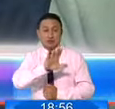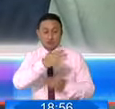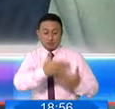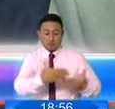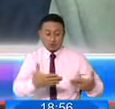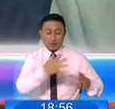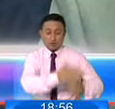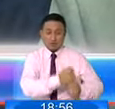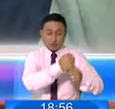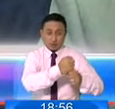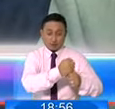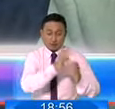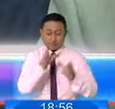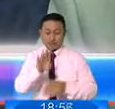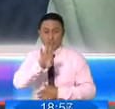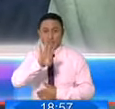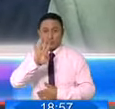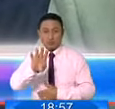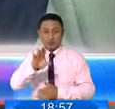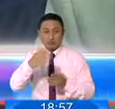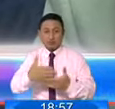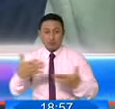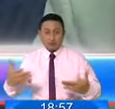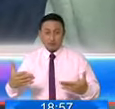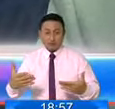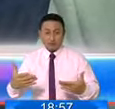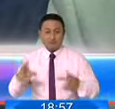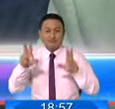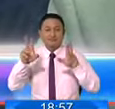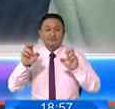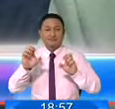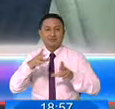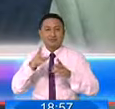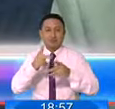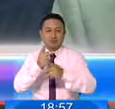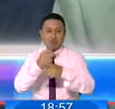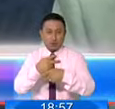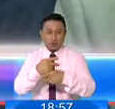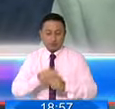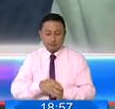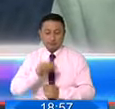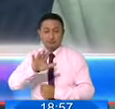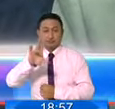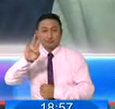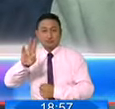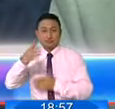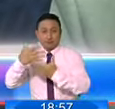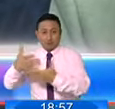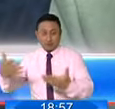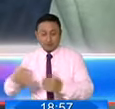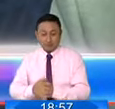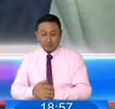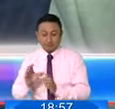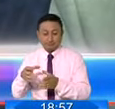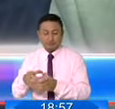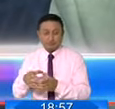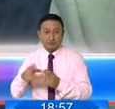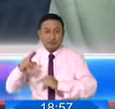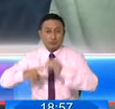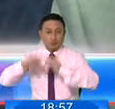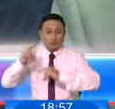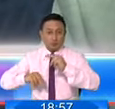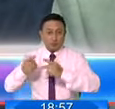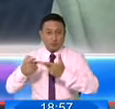sector de seguridad, 44 obras referentes al sector productivo, 57 obras en el sector de infraestructura